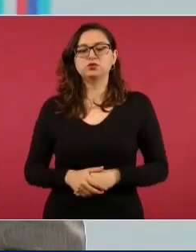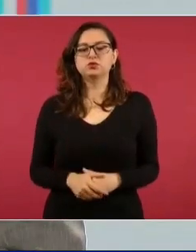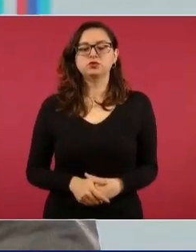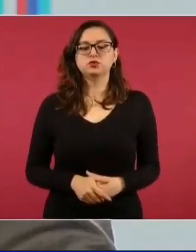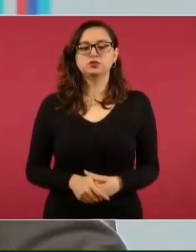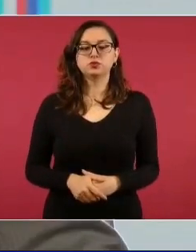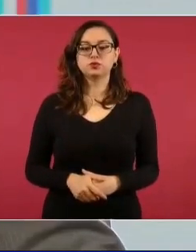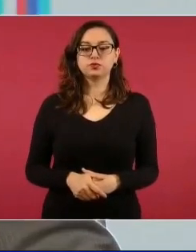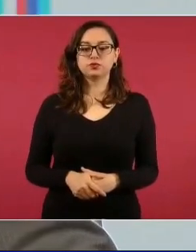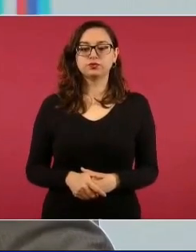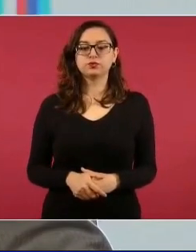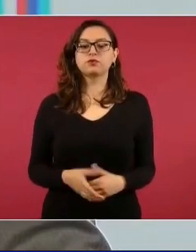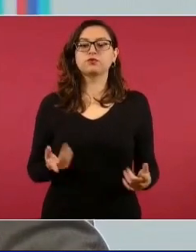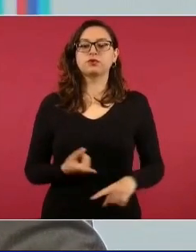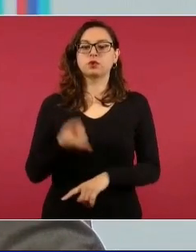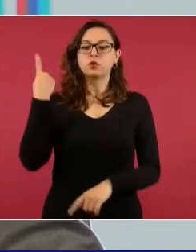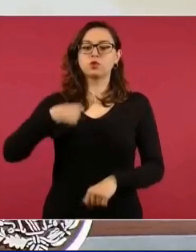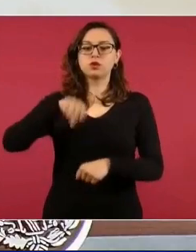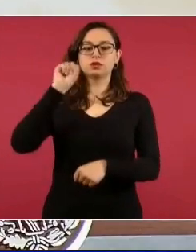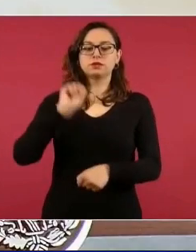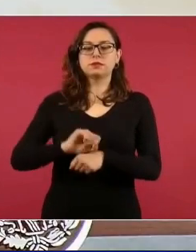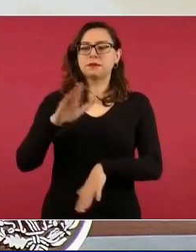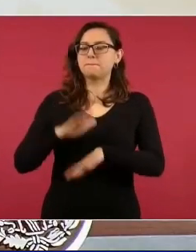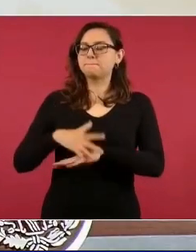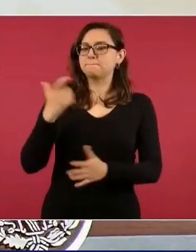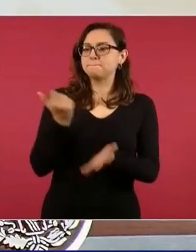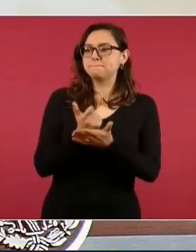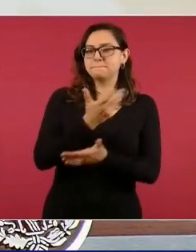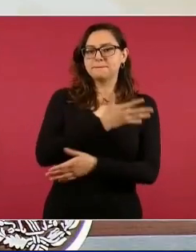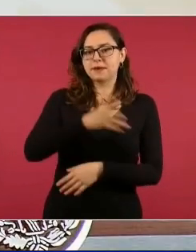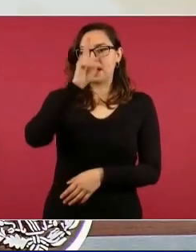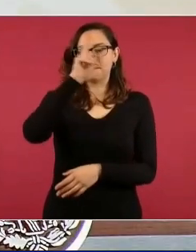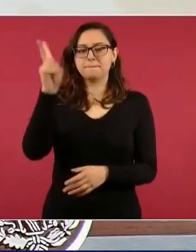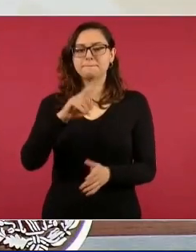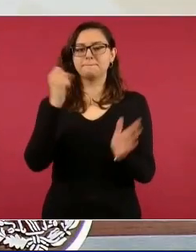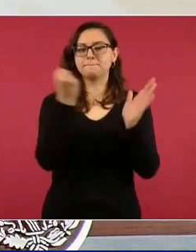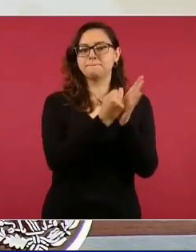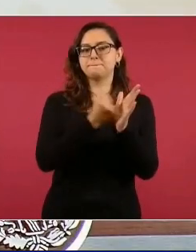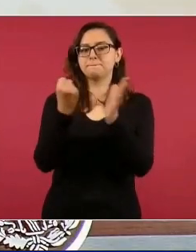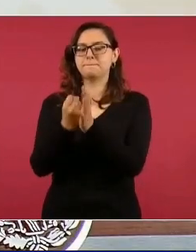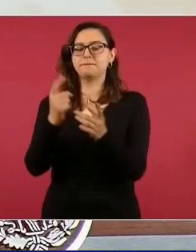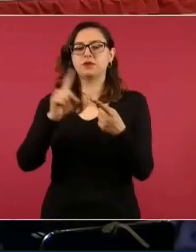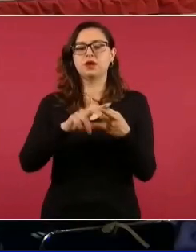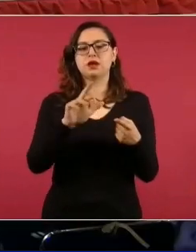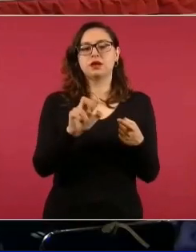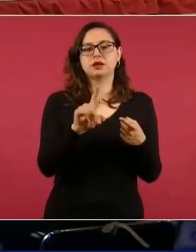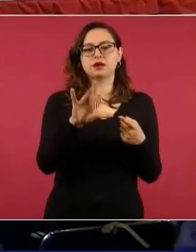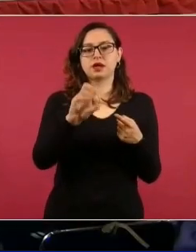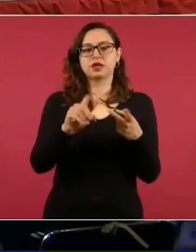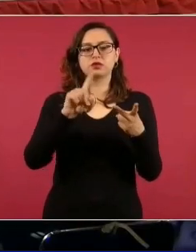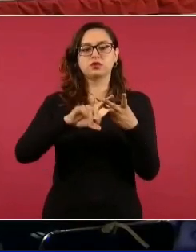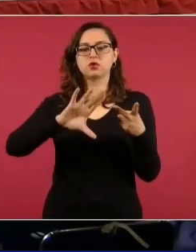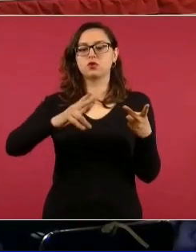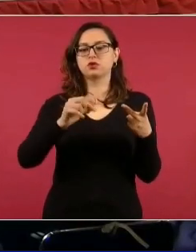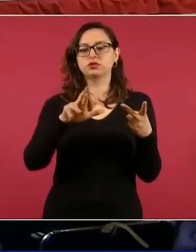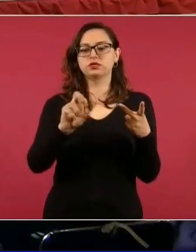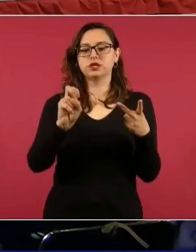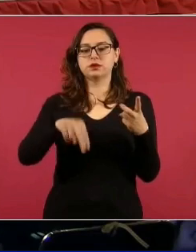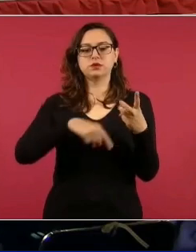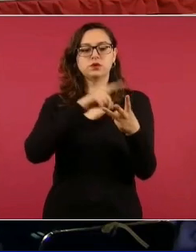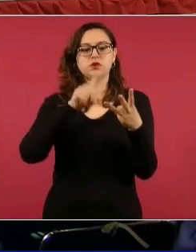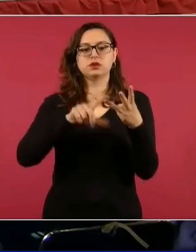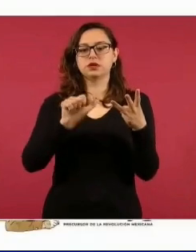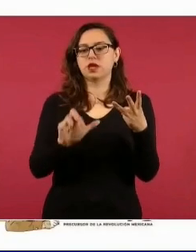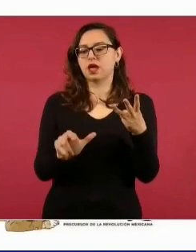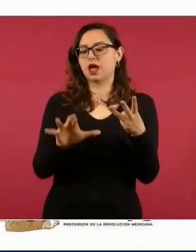que dieron más caro la semana pasada, estas marcas careras, fueron Redco, Chevron y Arco, mientras que